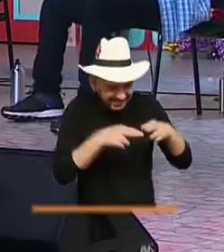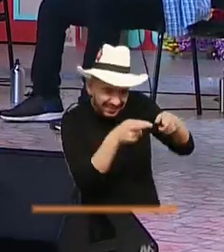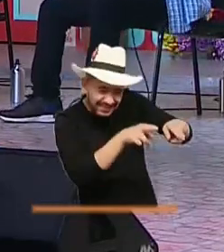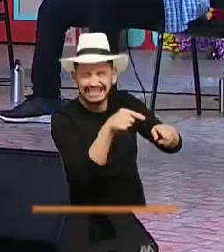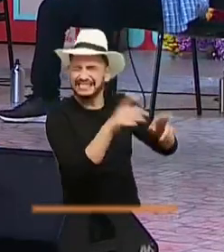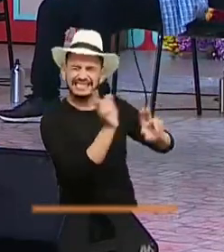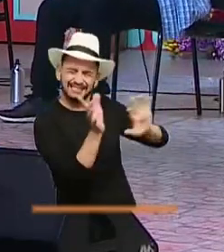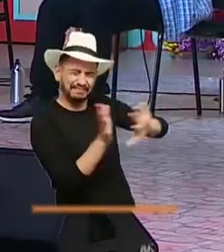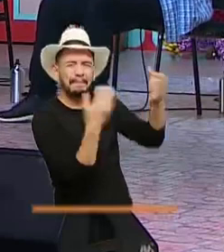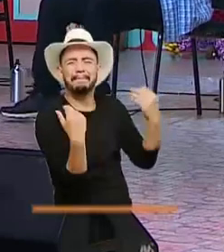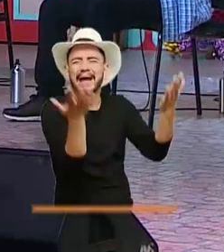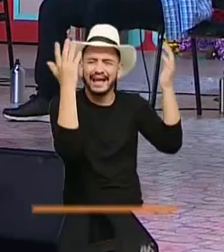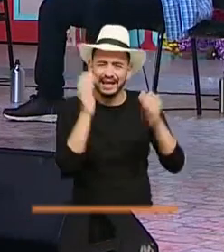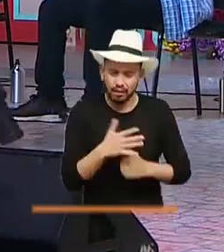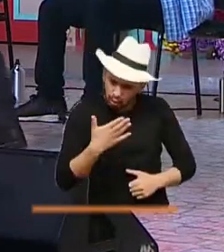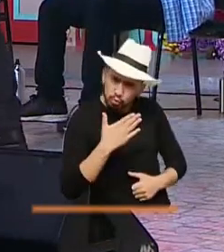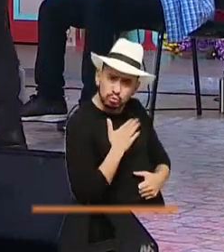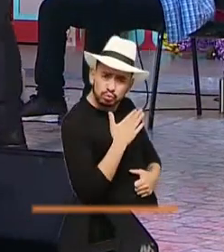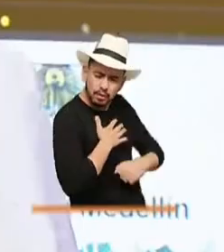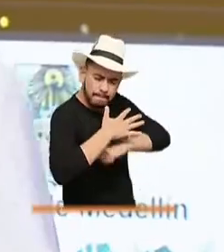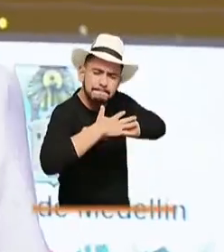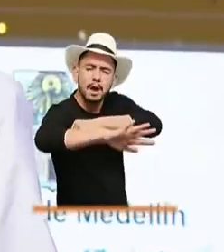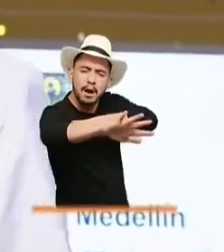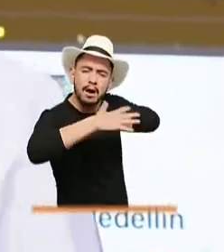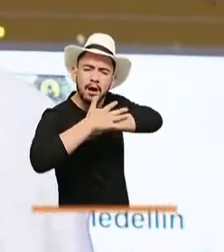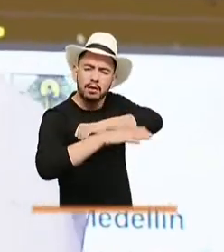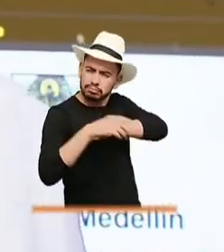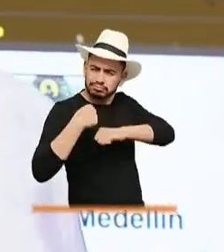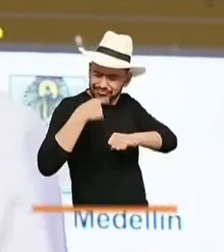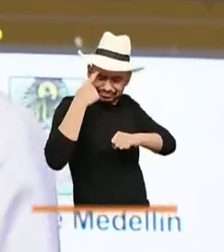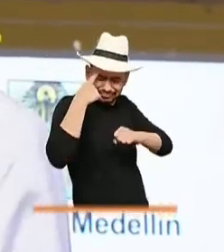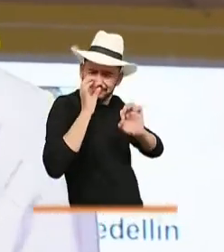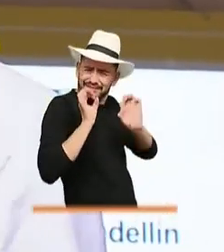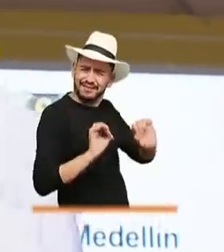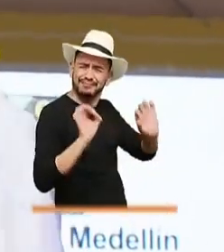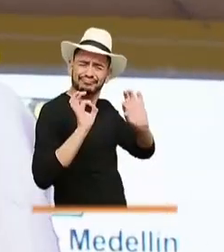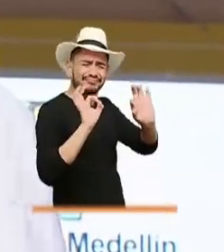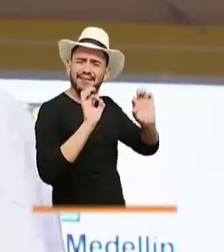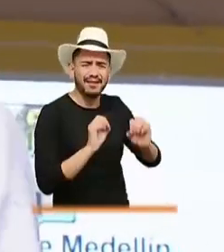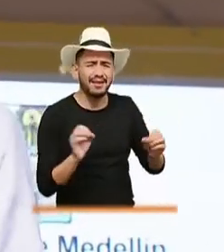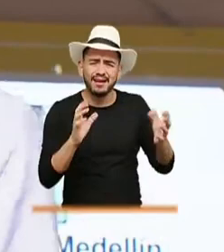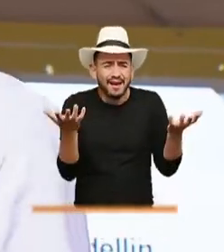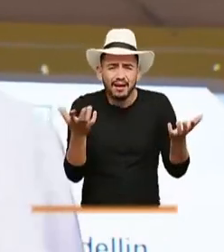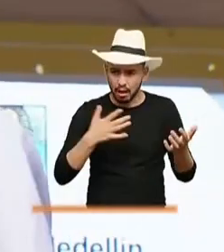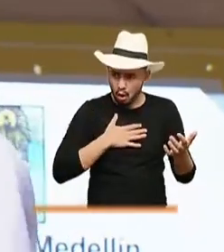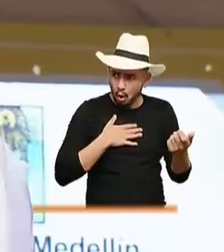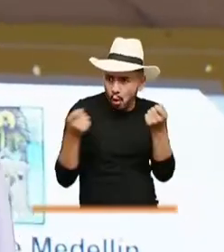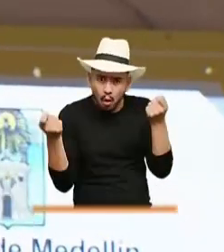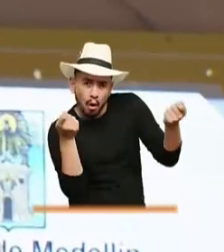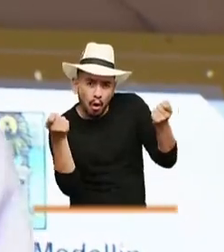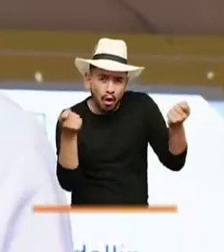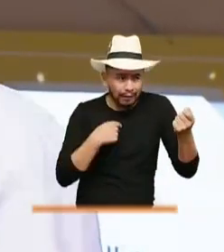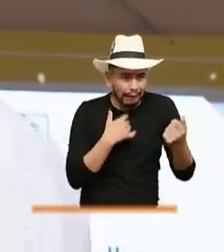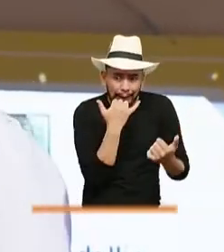no he defendido el mar, sobre tu error te ayudas. Al parecer en